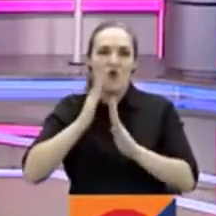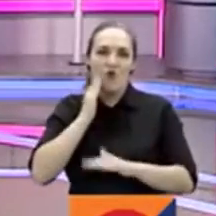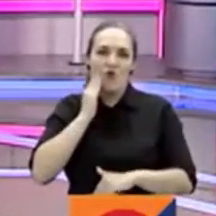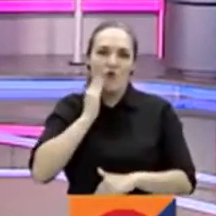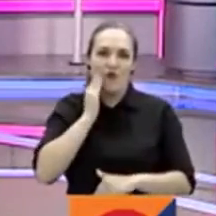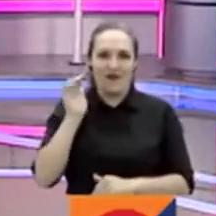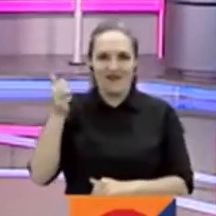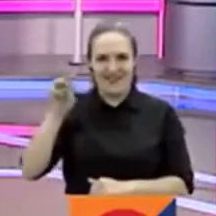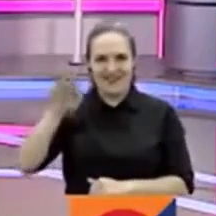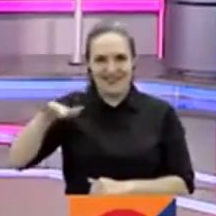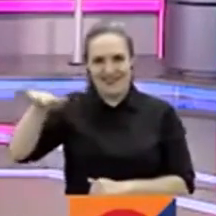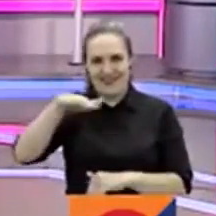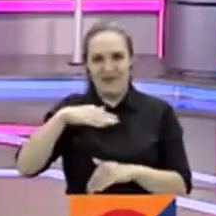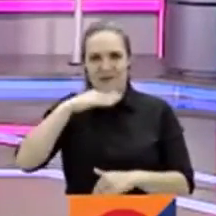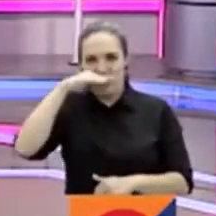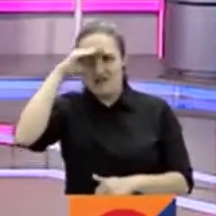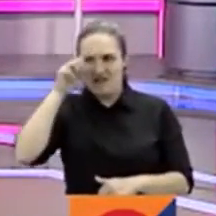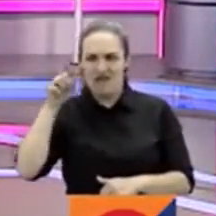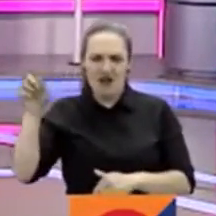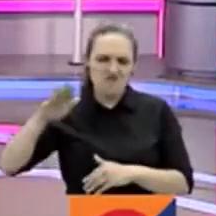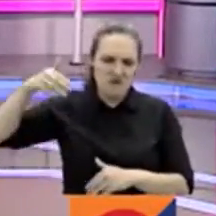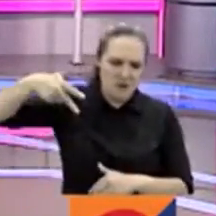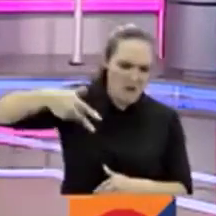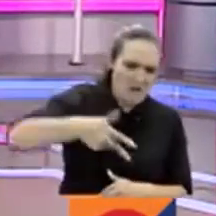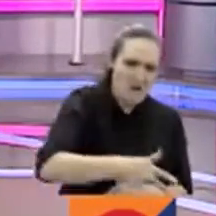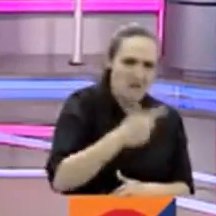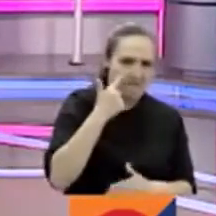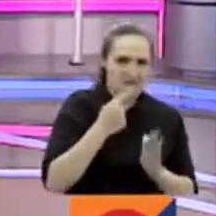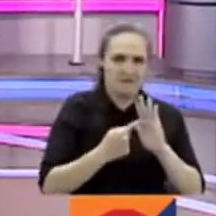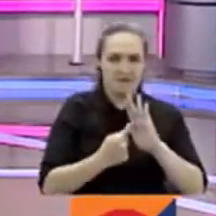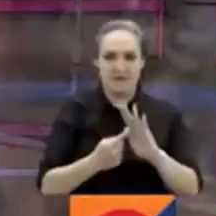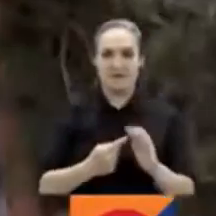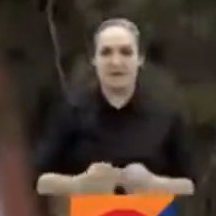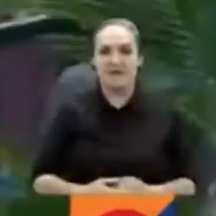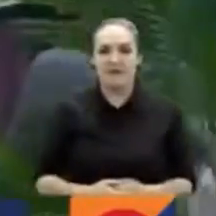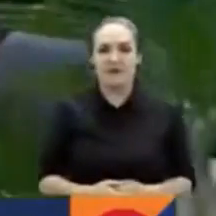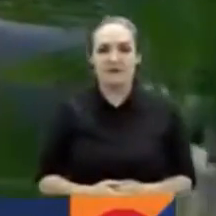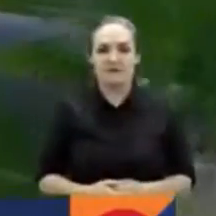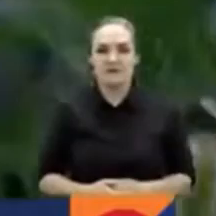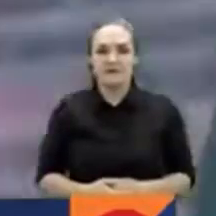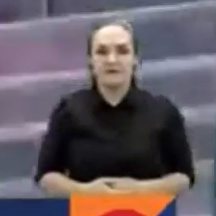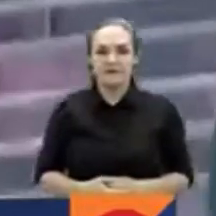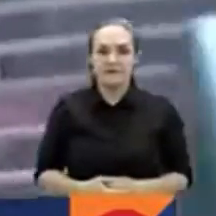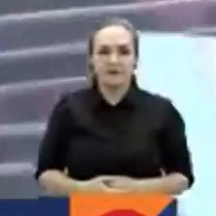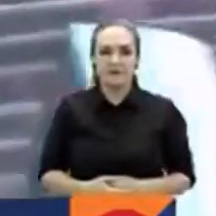Medellín y fue el escenario perfecto para esta práctica del downhill.